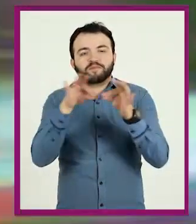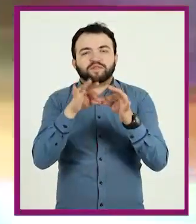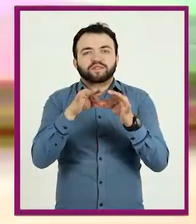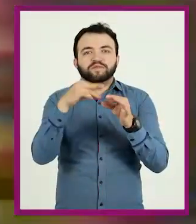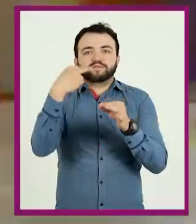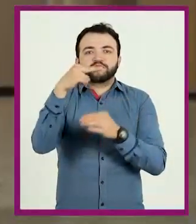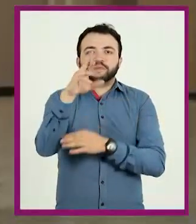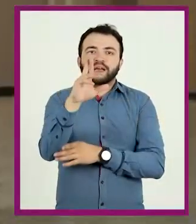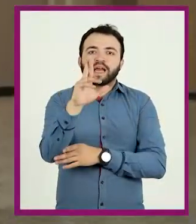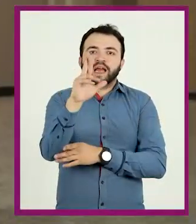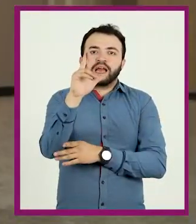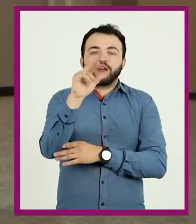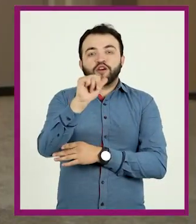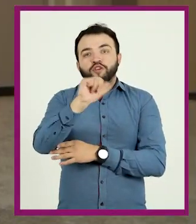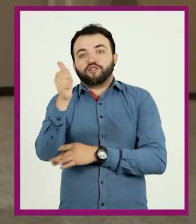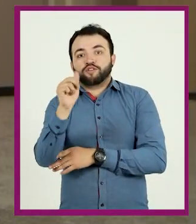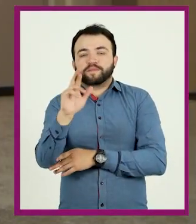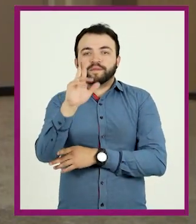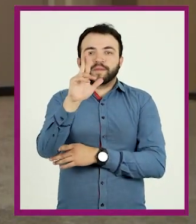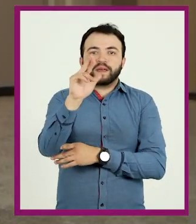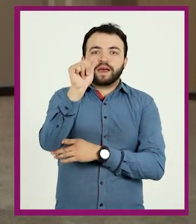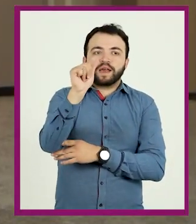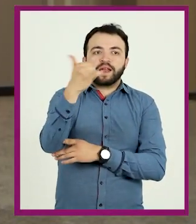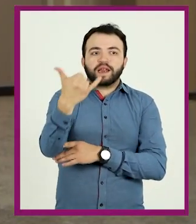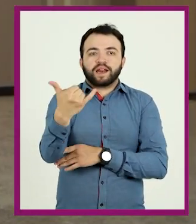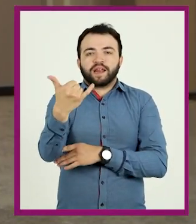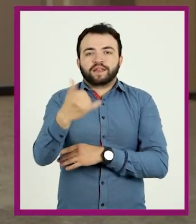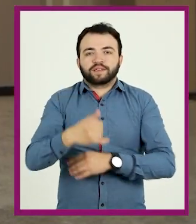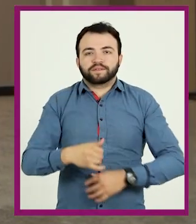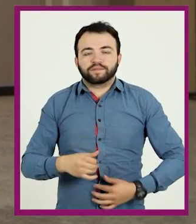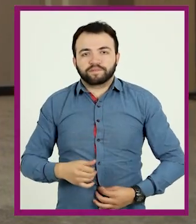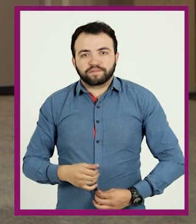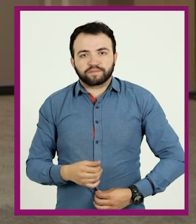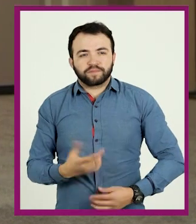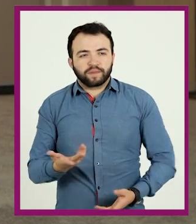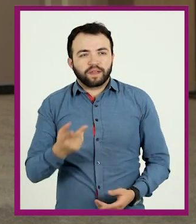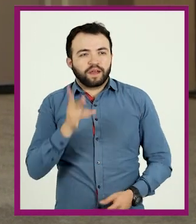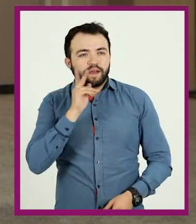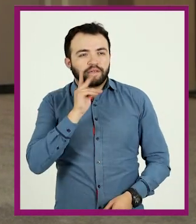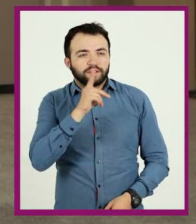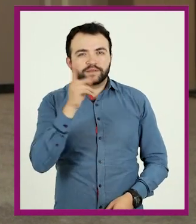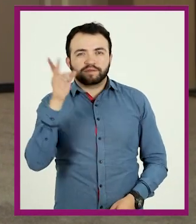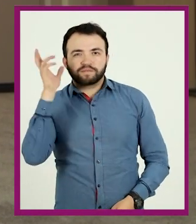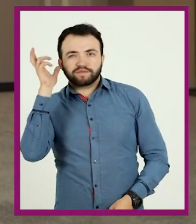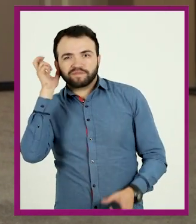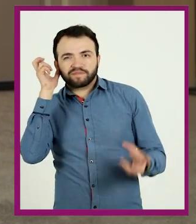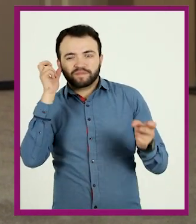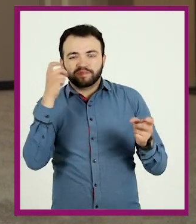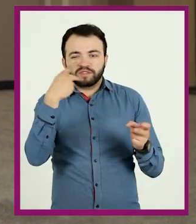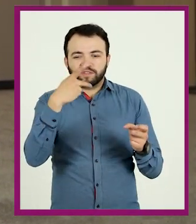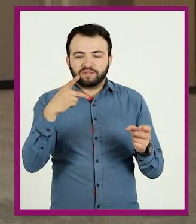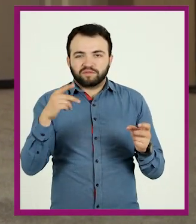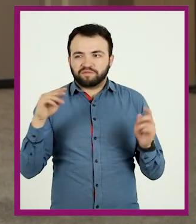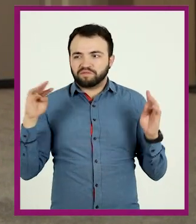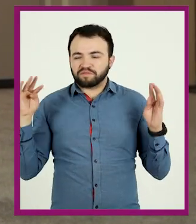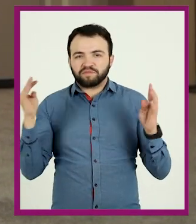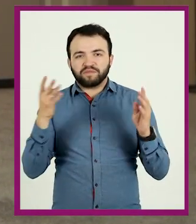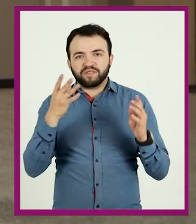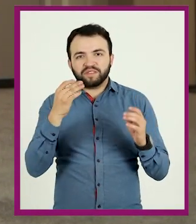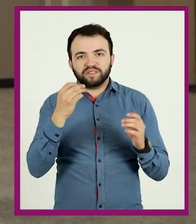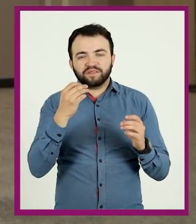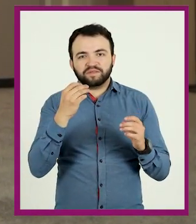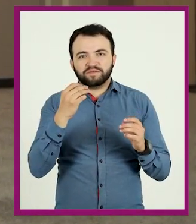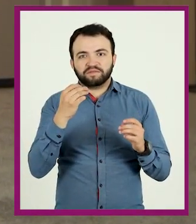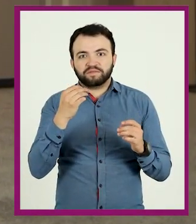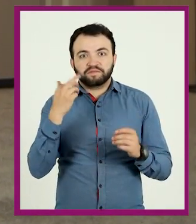raï. Pues bueno, vamos a aprovechar el equipo aquí de Euroconceptos de audio que nos va a permitir escuchar esto de una manera increíble.